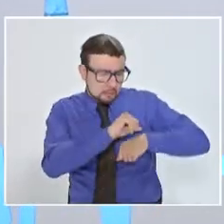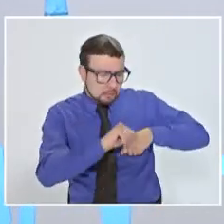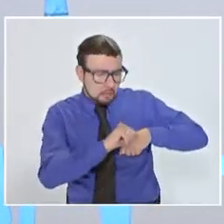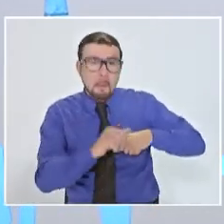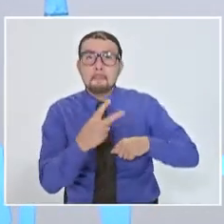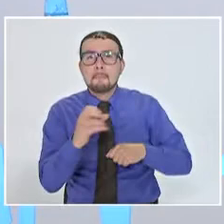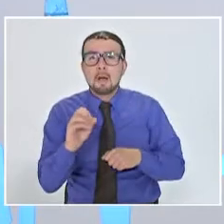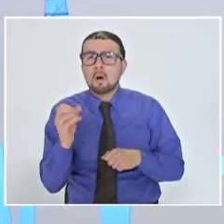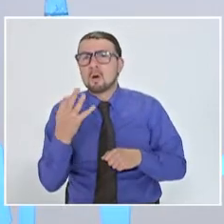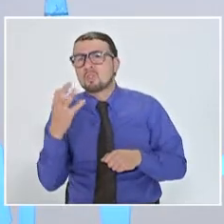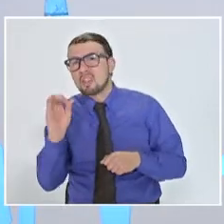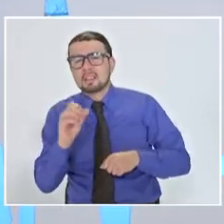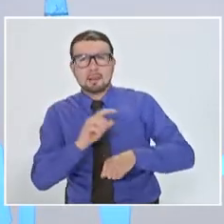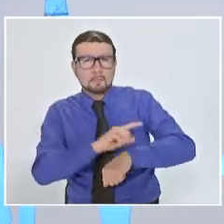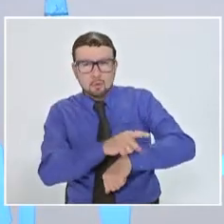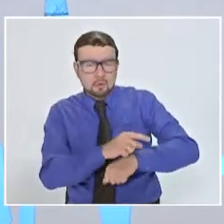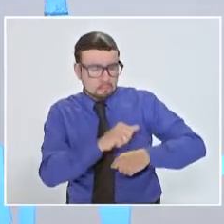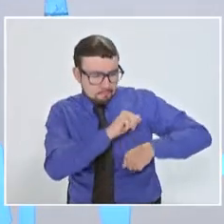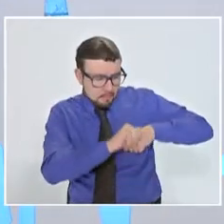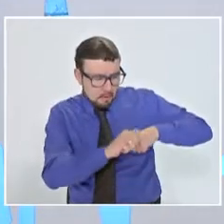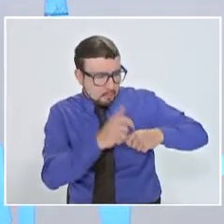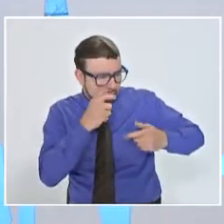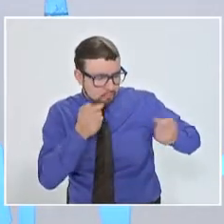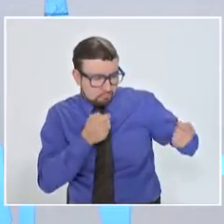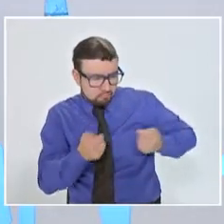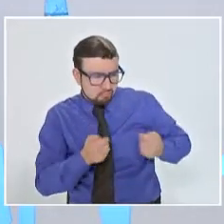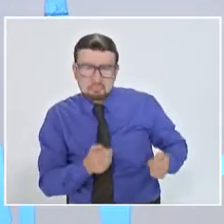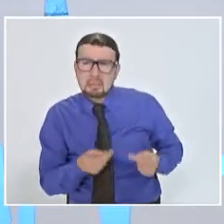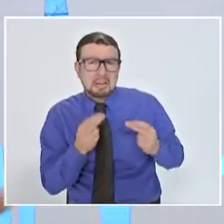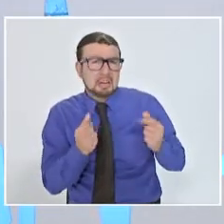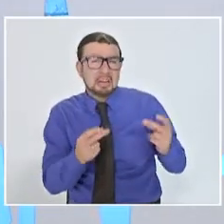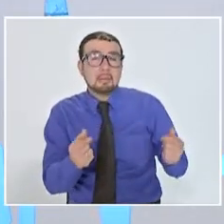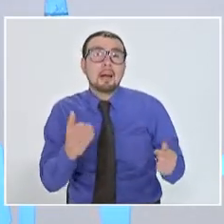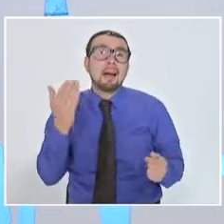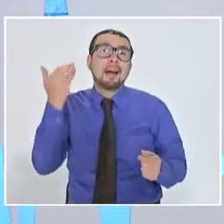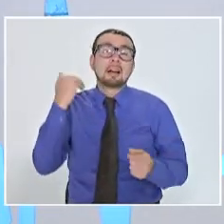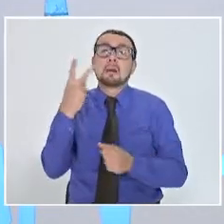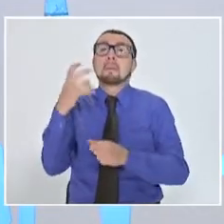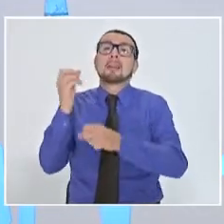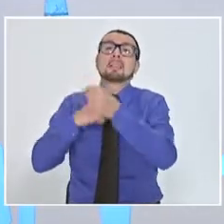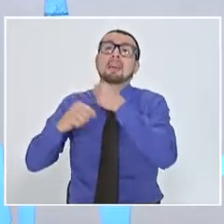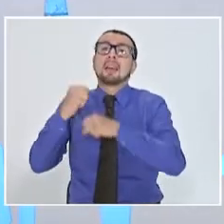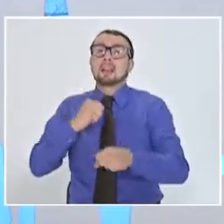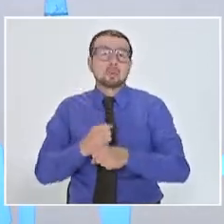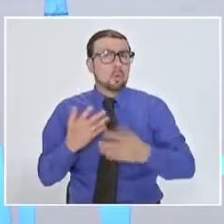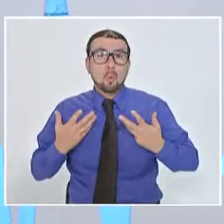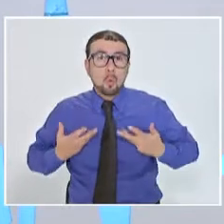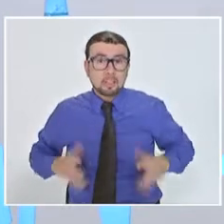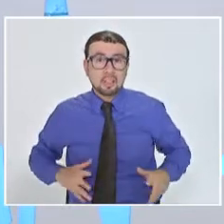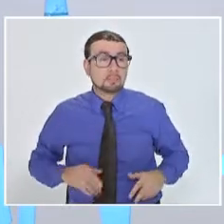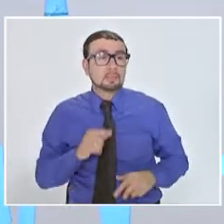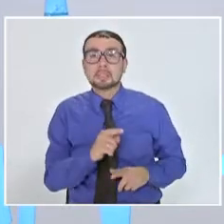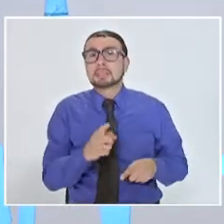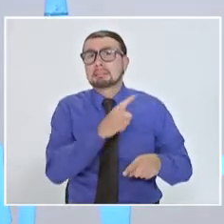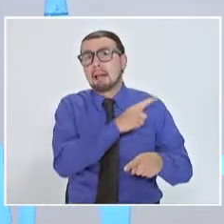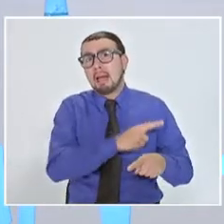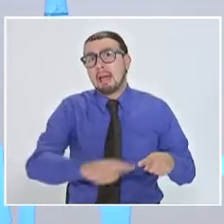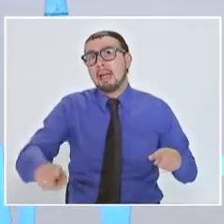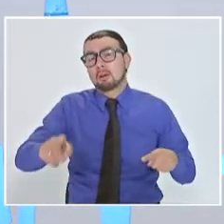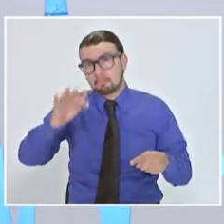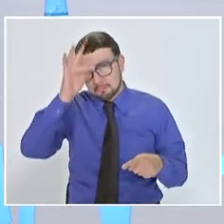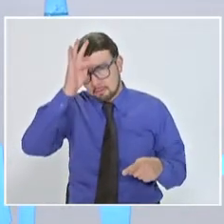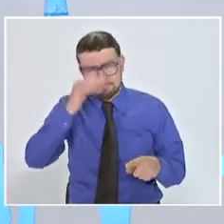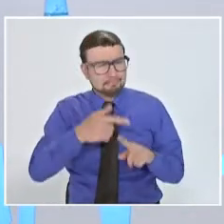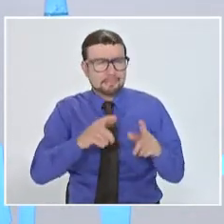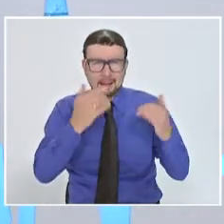minutos intraquirúrgicamente, es una cirugía ambulatoria, antes hace 20 o 30 años cualquier cirugía del seno, la paciente quedaba una semana hospitalizada,